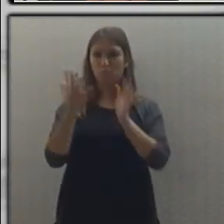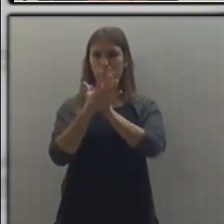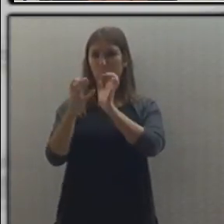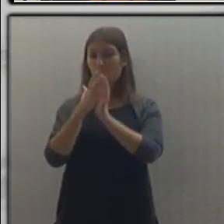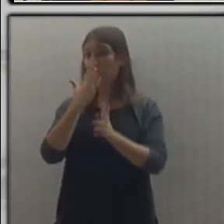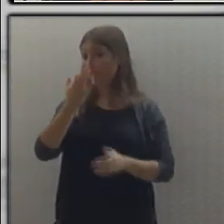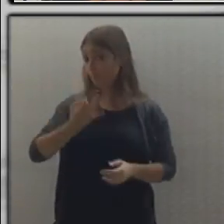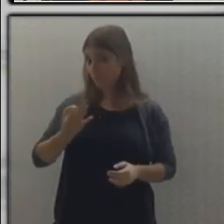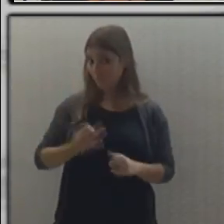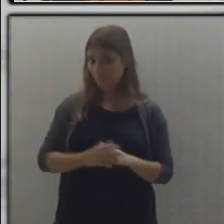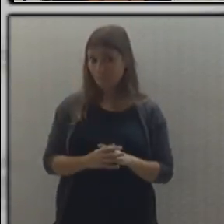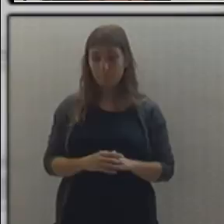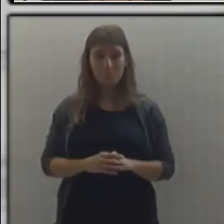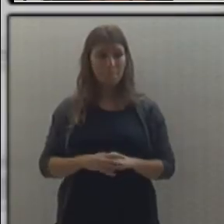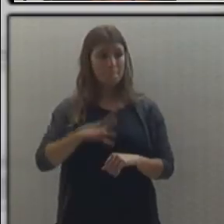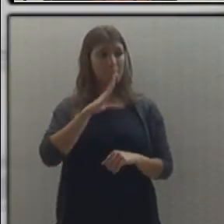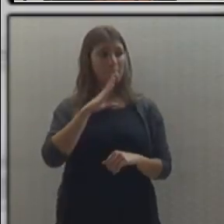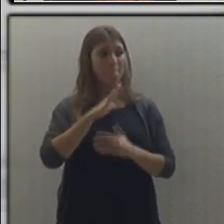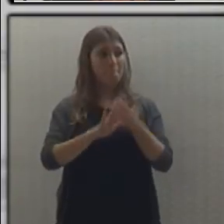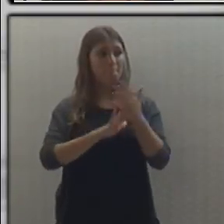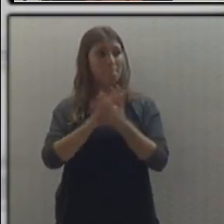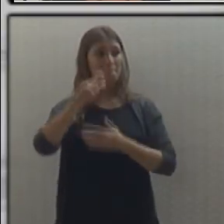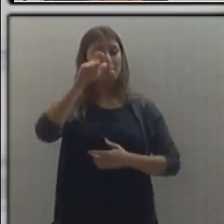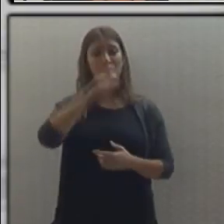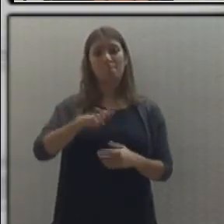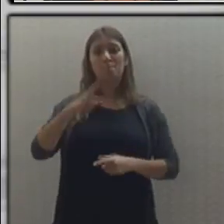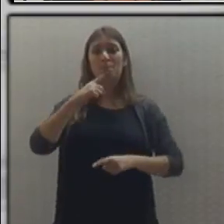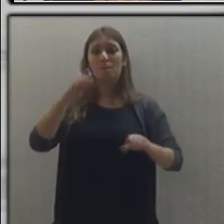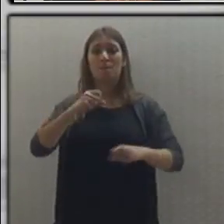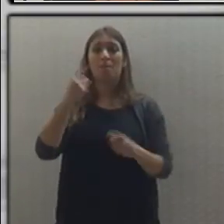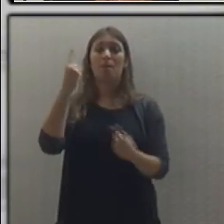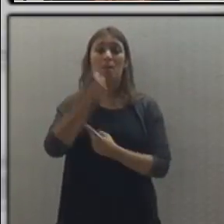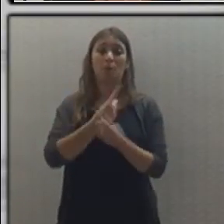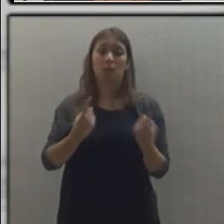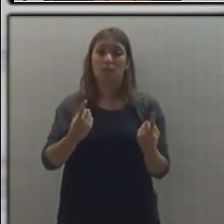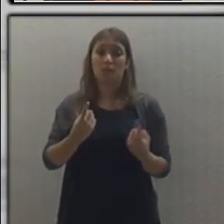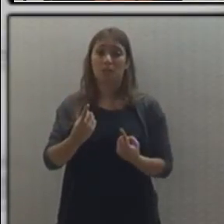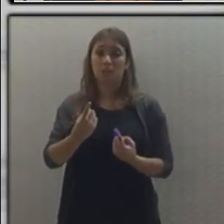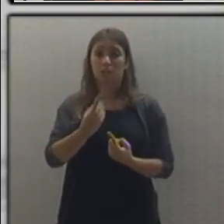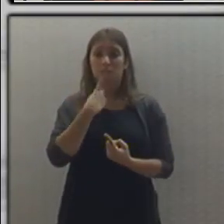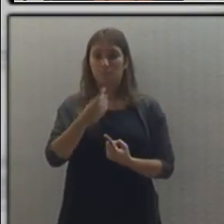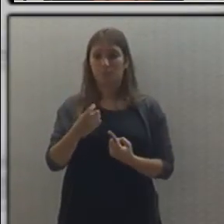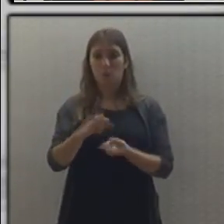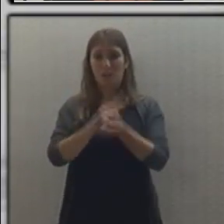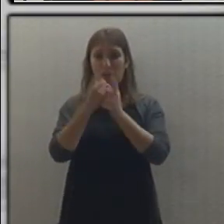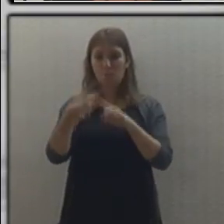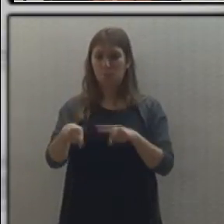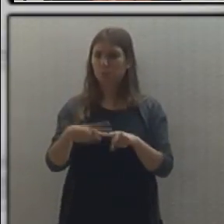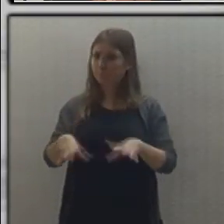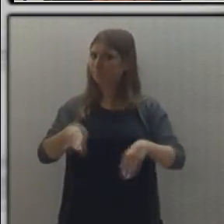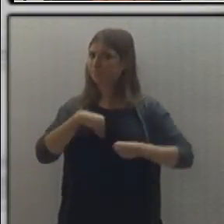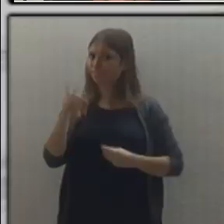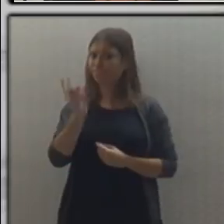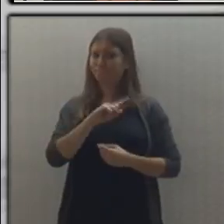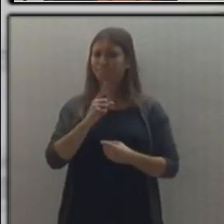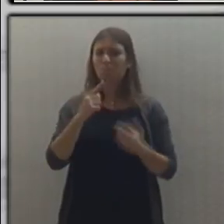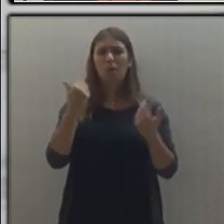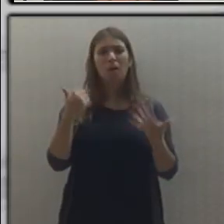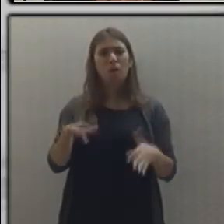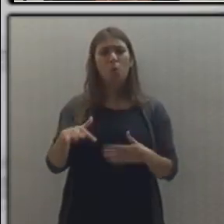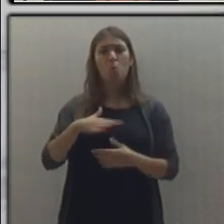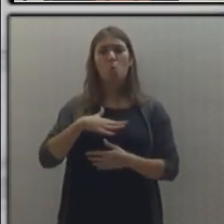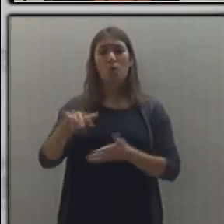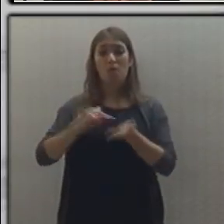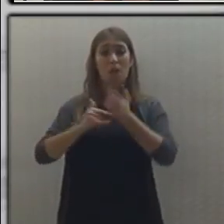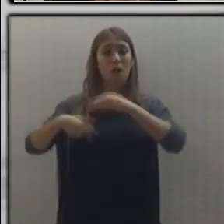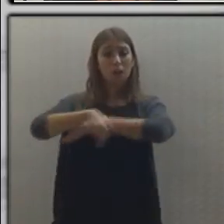agentes, porque, como hemos dicho antes, las personas mayores a veces tienen dificultad para asumir nuevos cambios y aunque la propuesta por